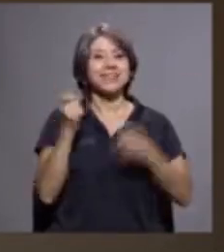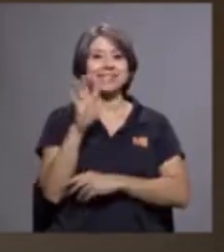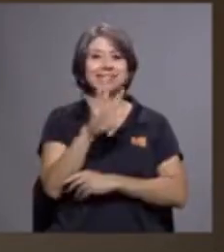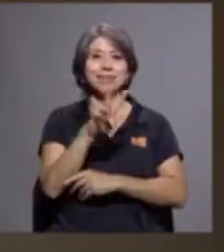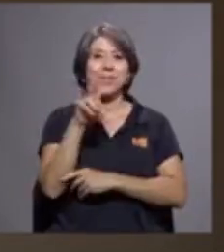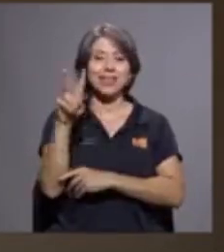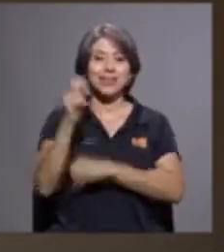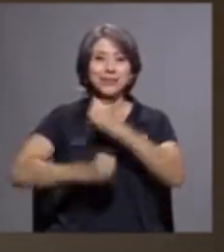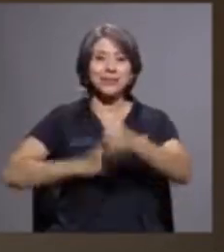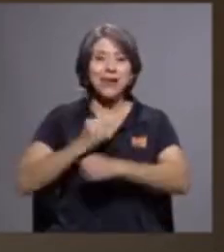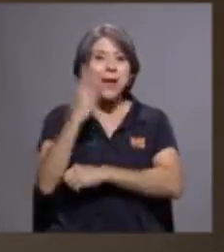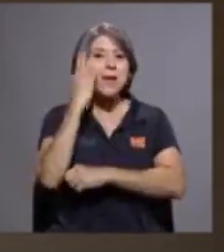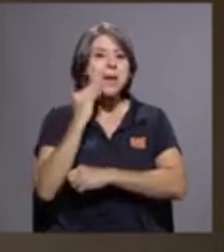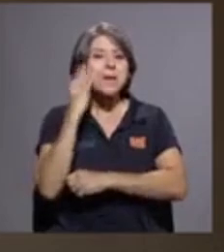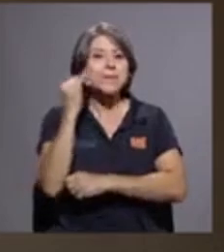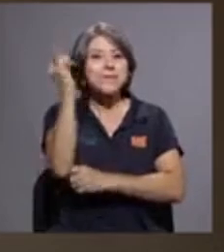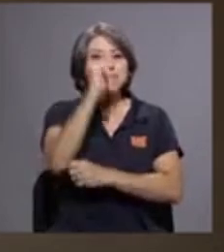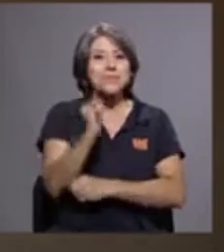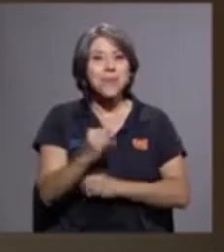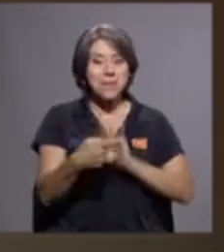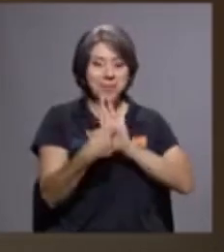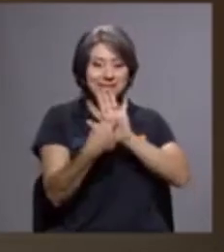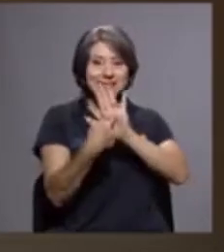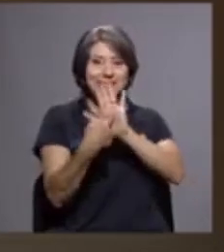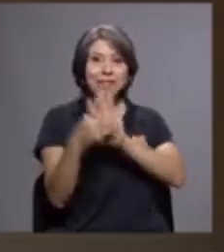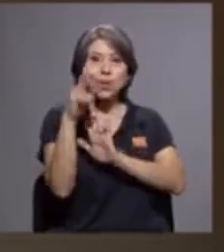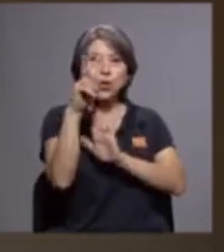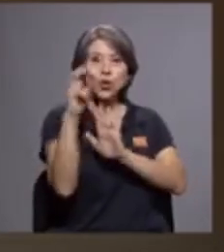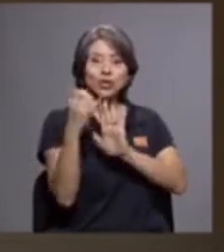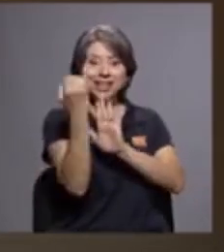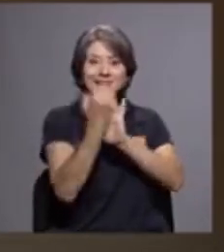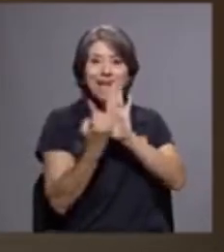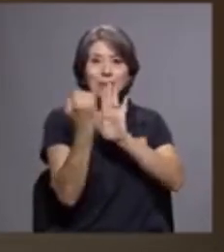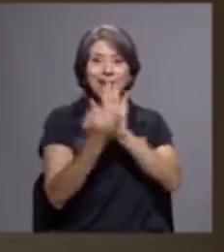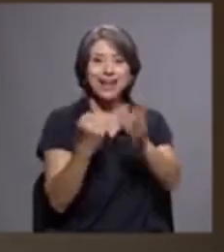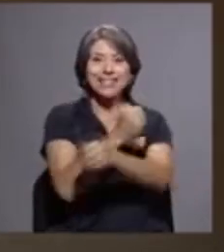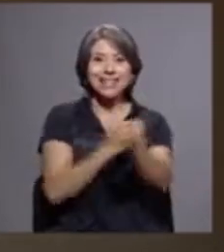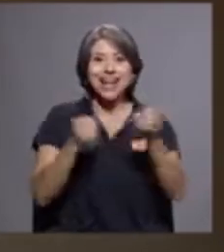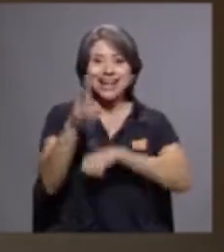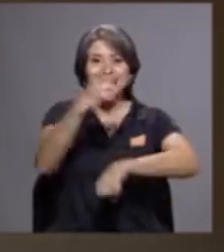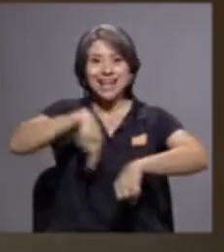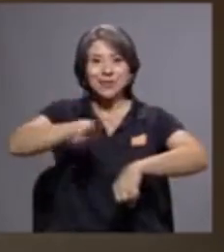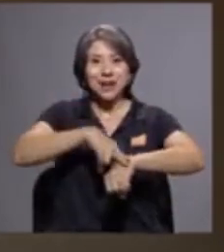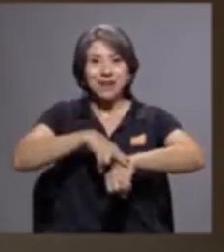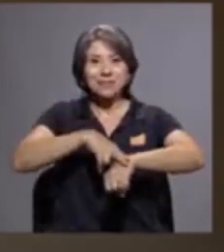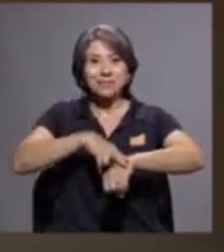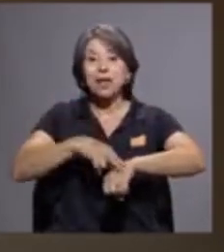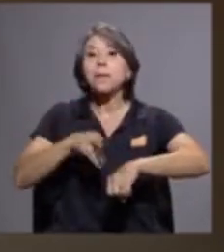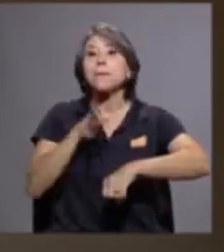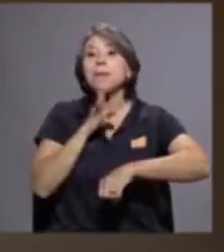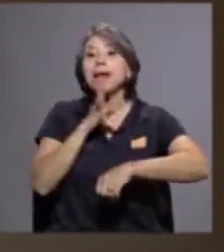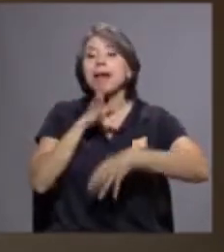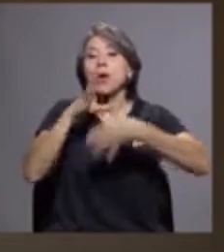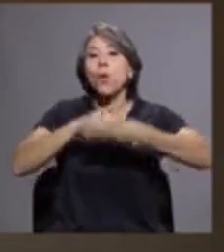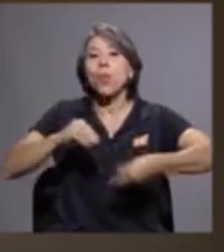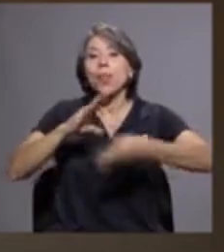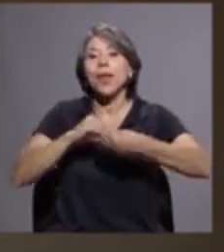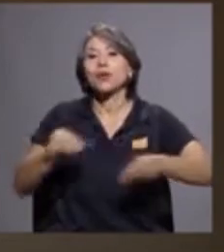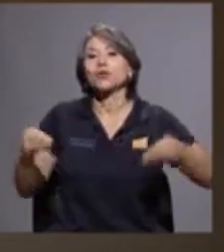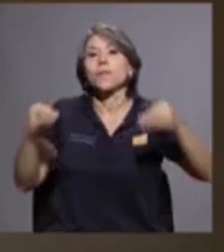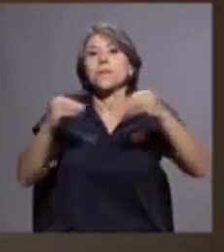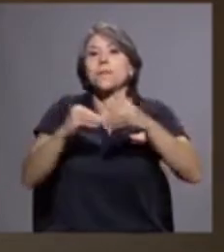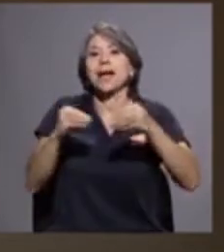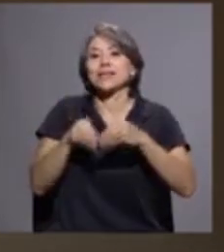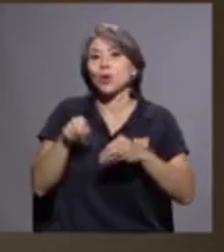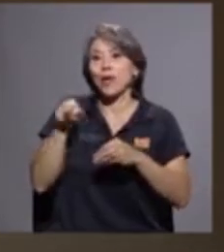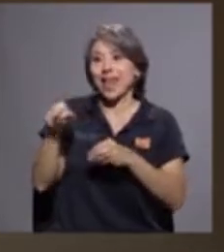artística, presentando 200 de sus acuarelas en la Galería Nacional. Para contarnos un poco más sobre lo que